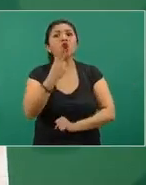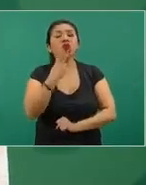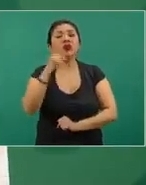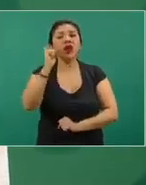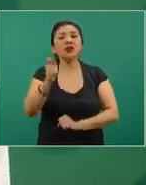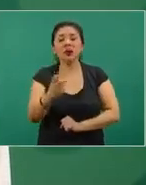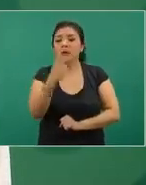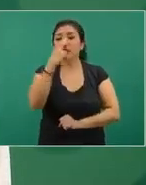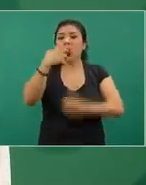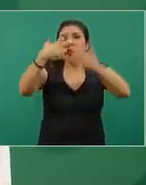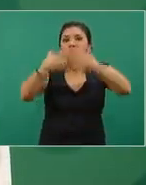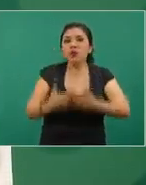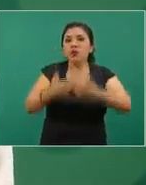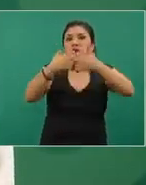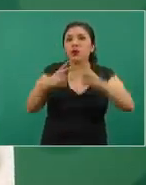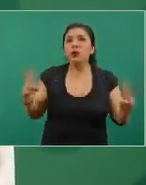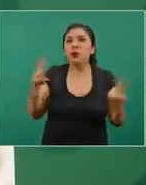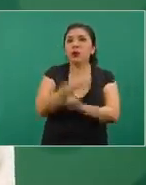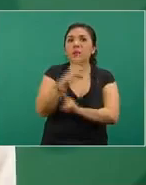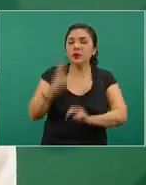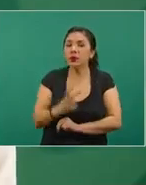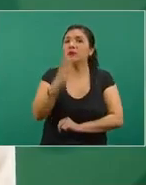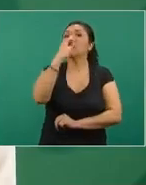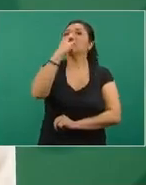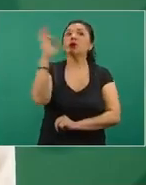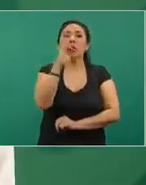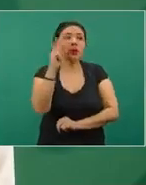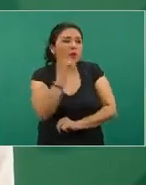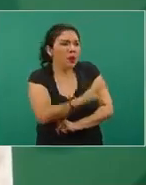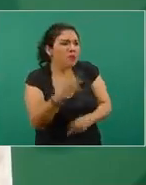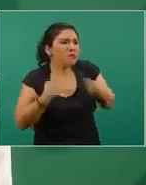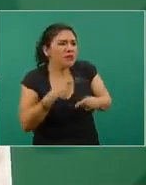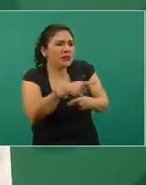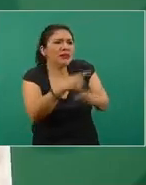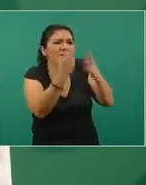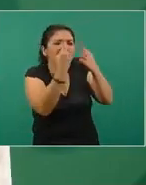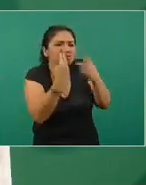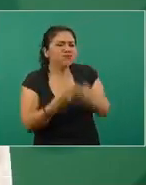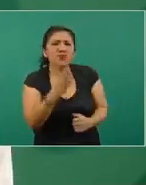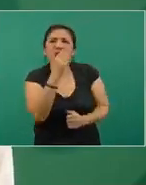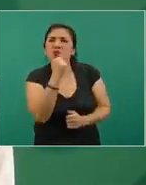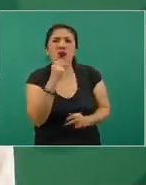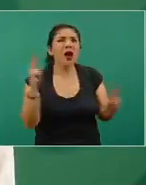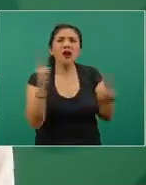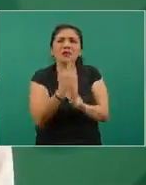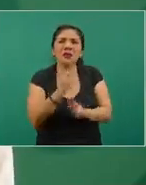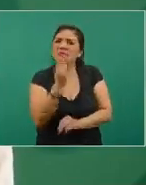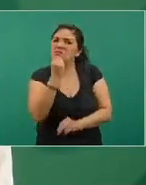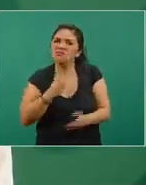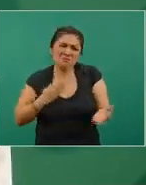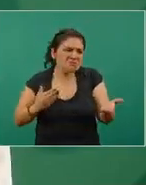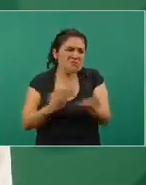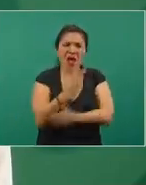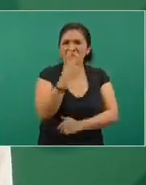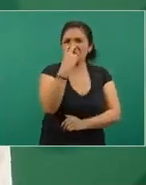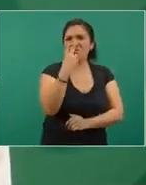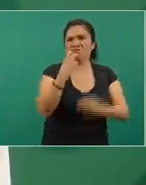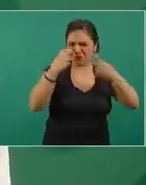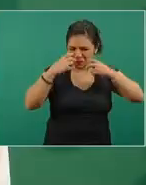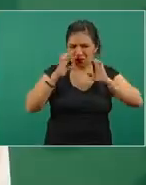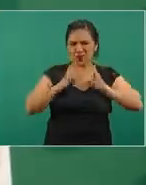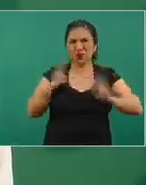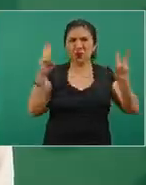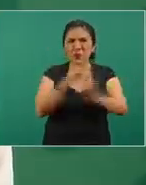ventilación mecánica invasiva cuando se veía una persona que empezaba a deteriorar su función respiratoria. Y hoy hay varios protocolos que se